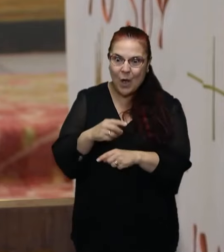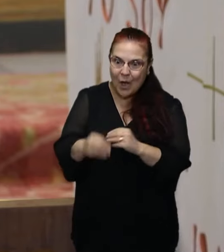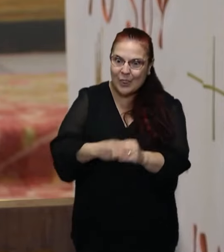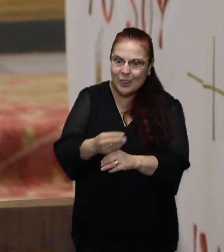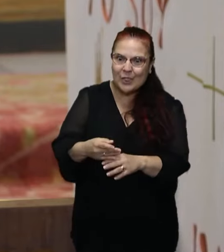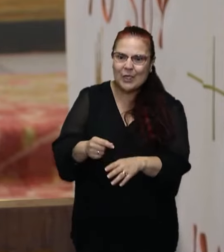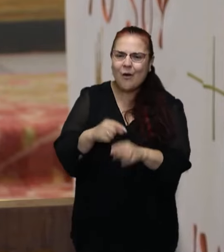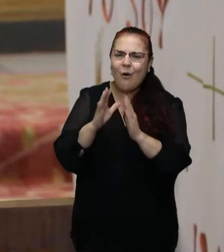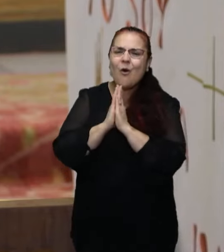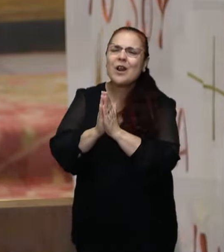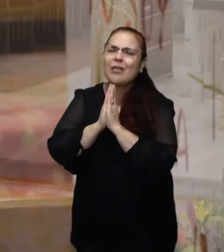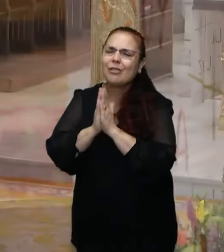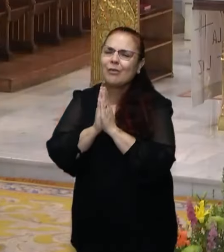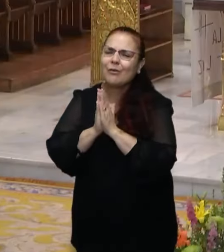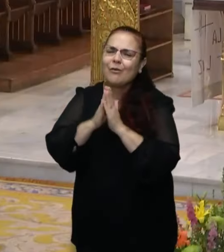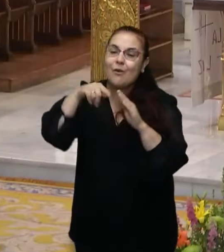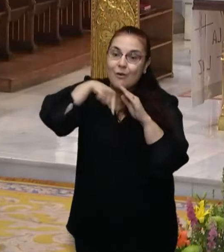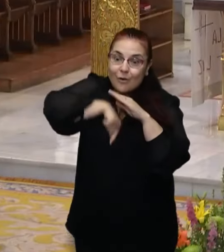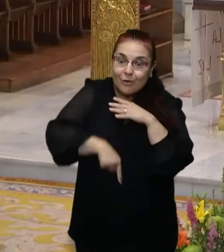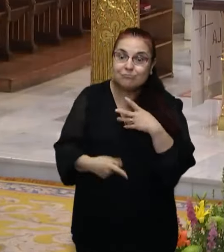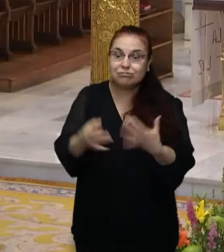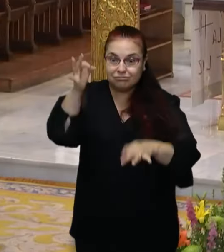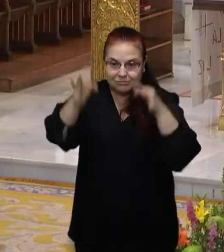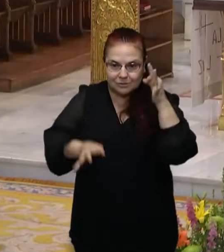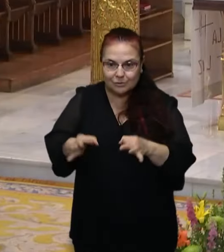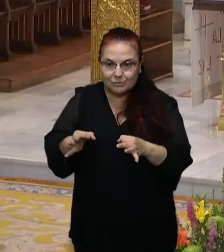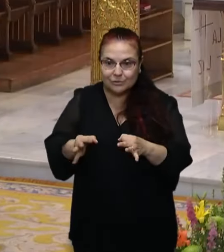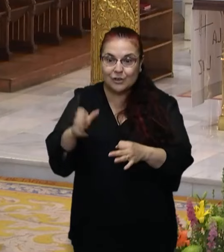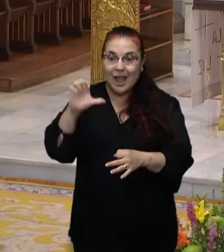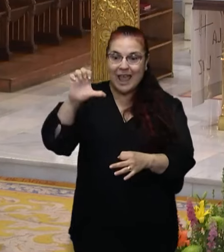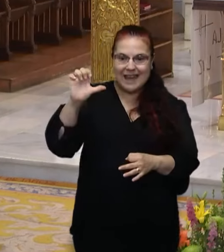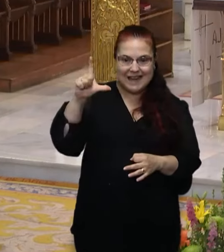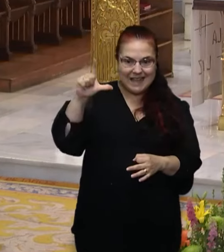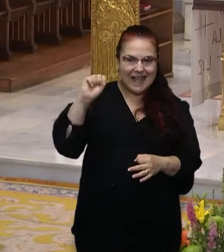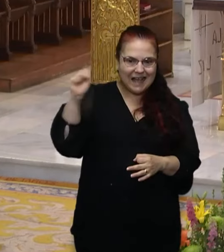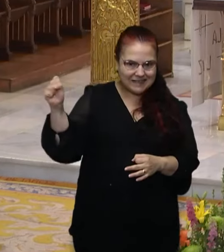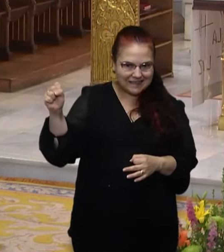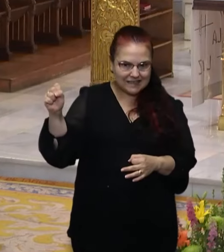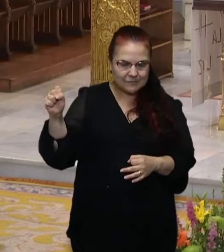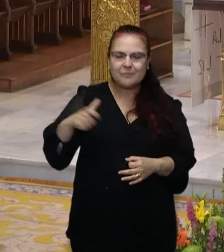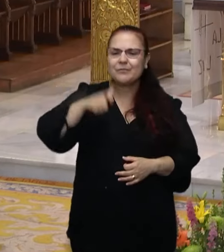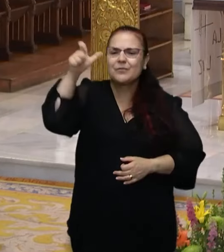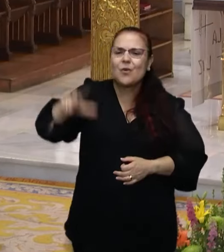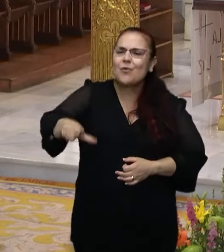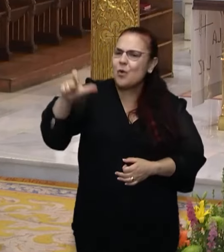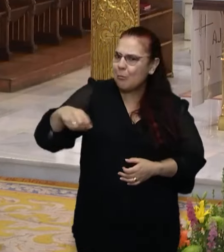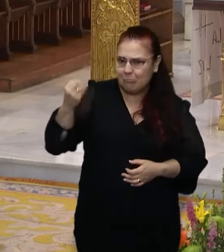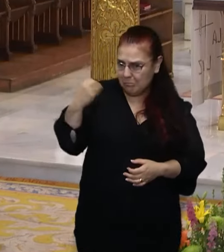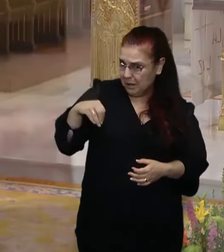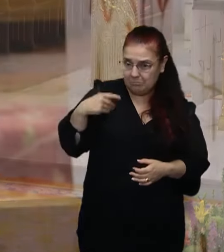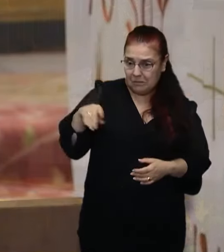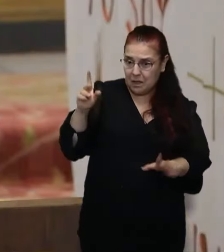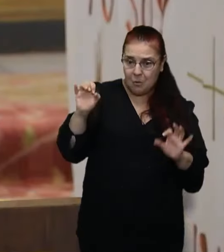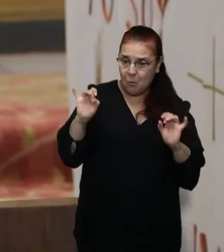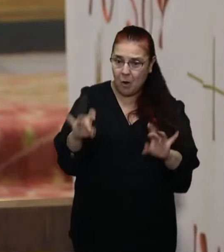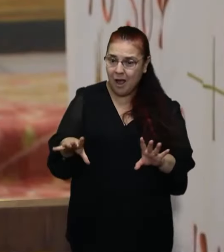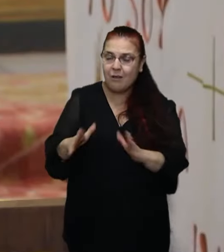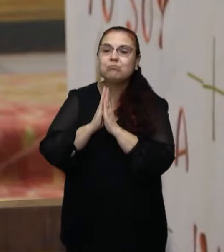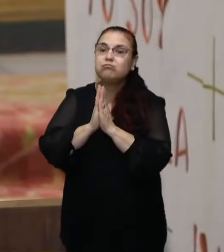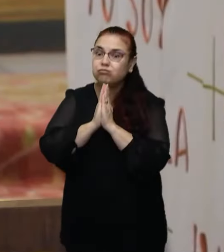oración intensa del justo. Elías, que era un hombre de la misma condición que nosotros,